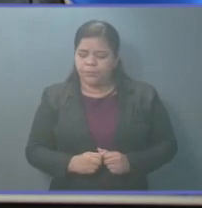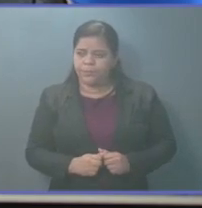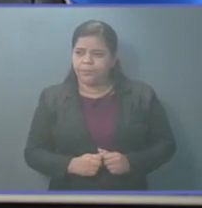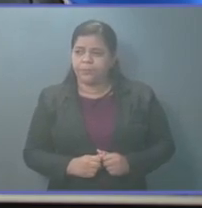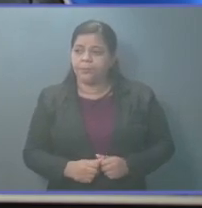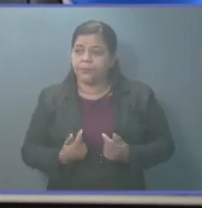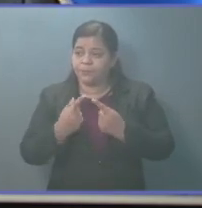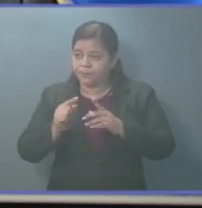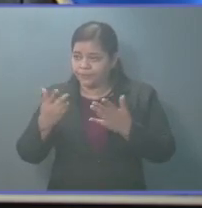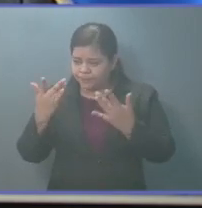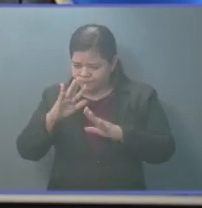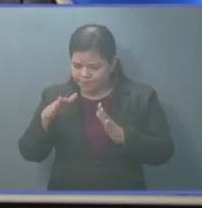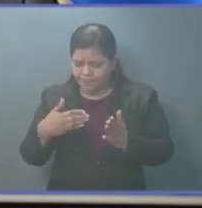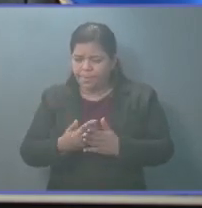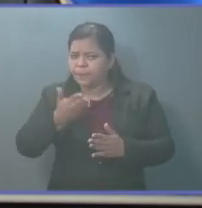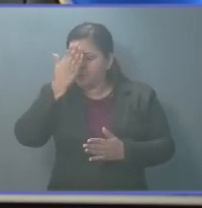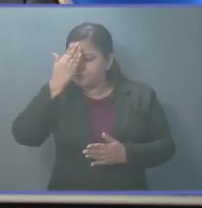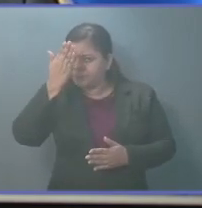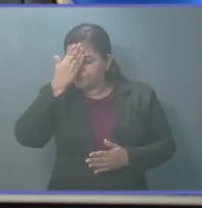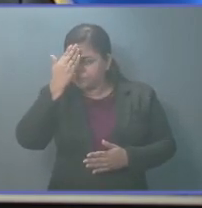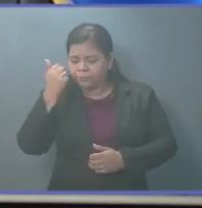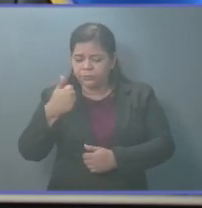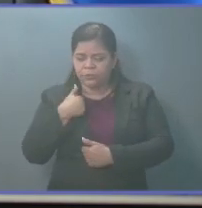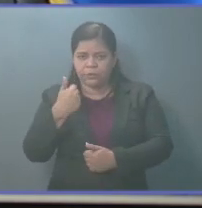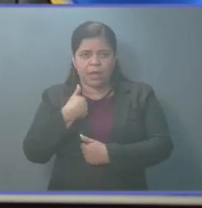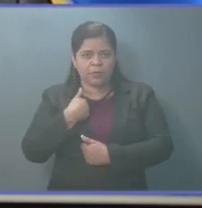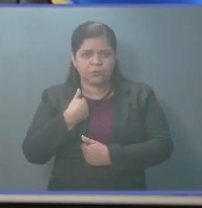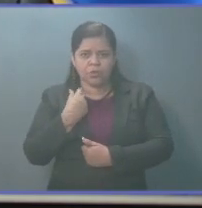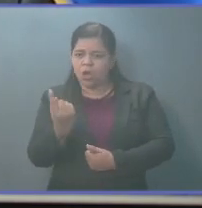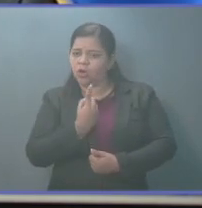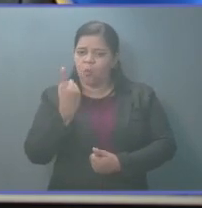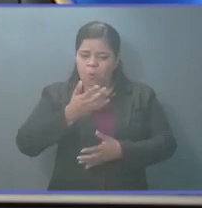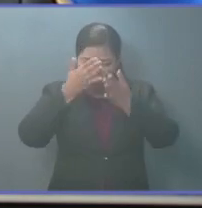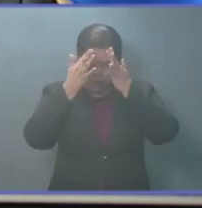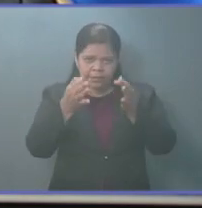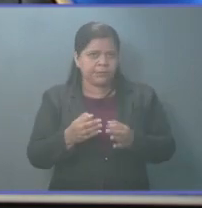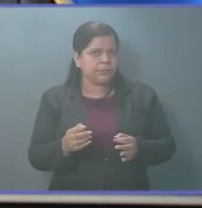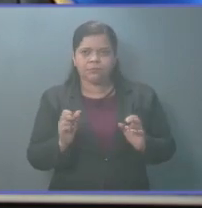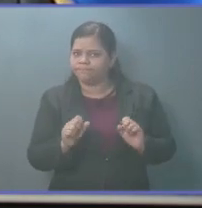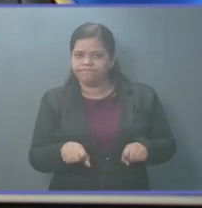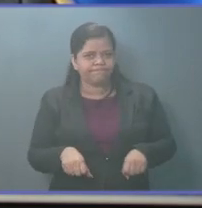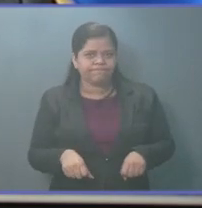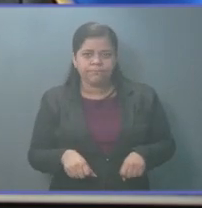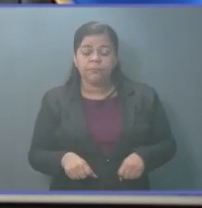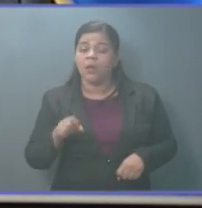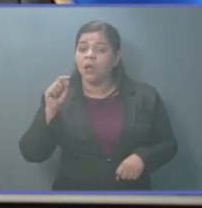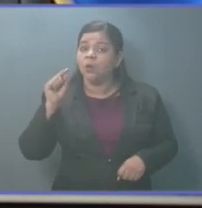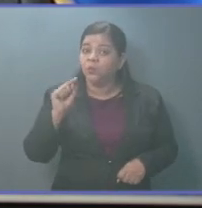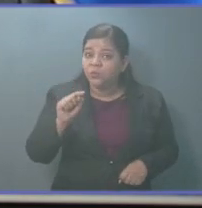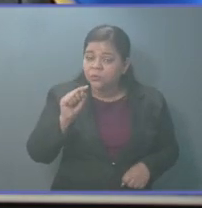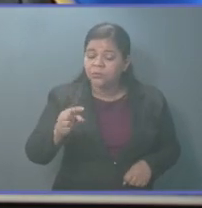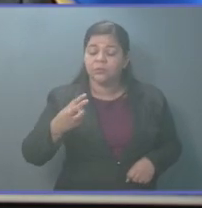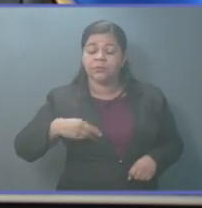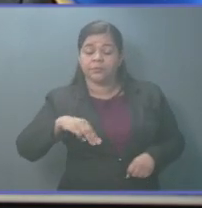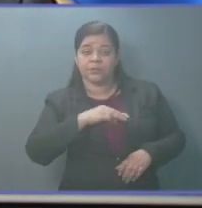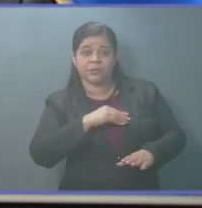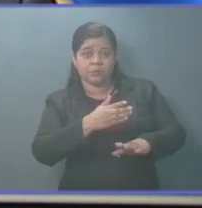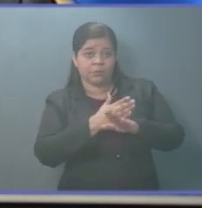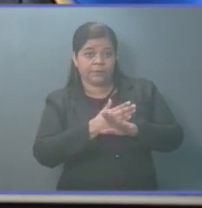pero todos sabemos que los oficiales no actúan sin ella. Usted, señor ministro de la Defensa Nacional,